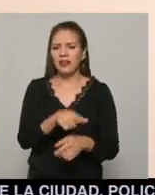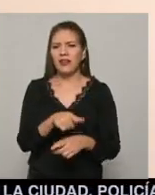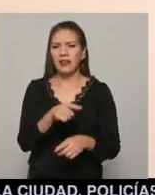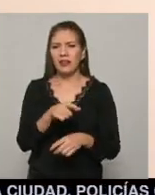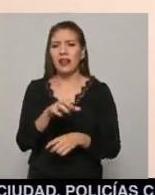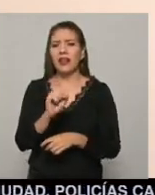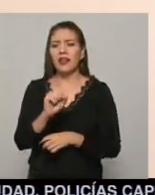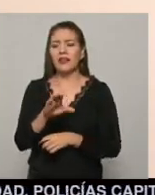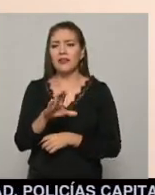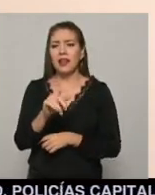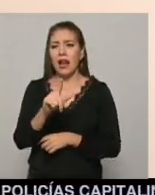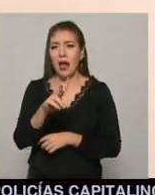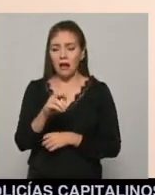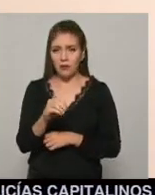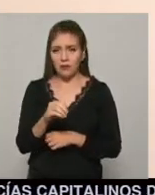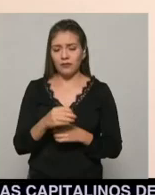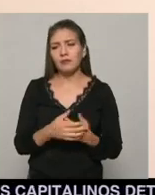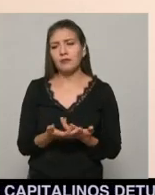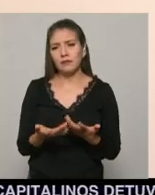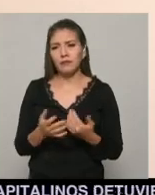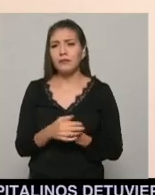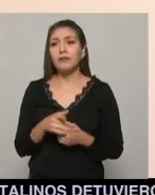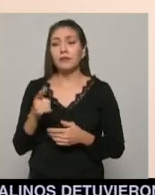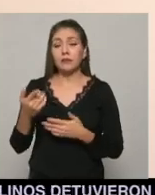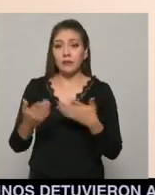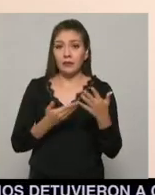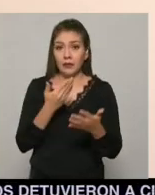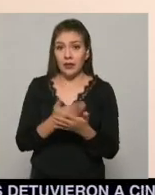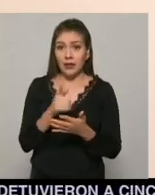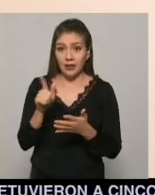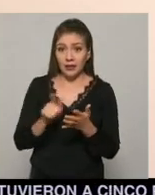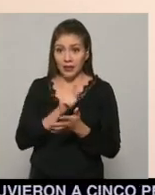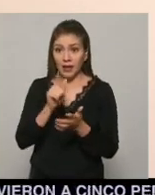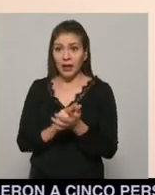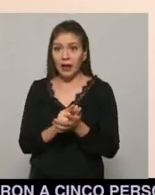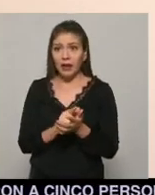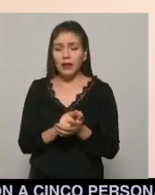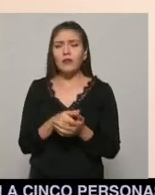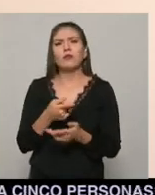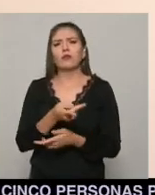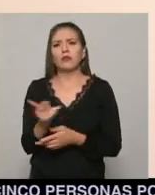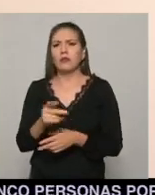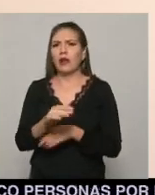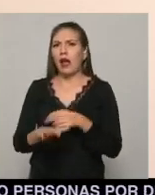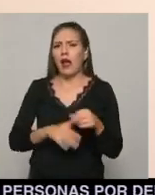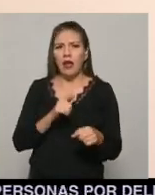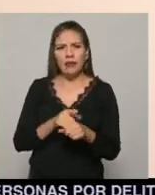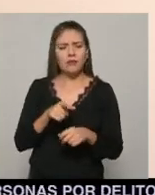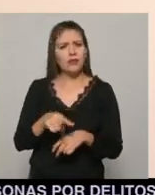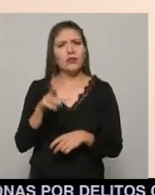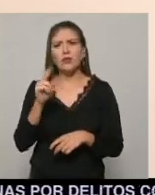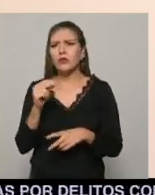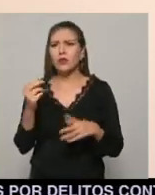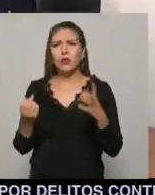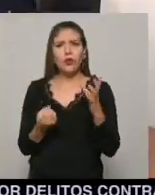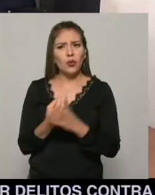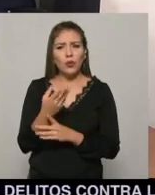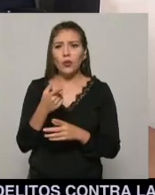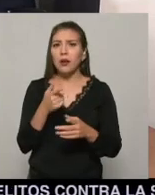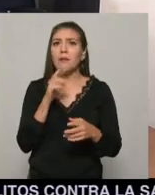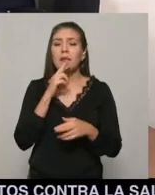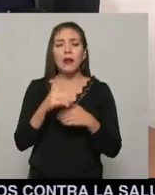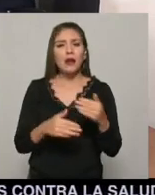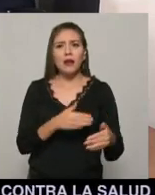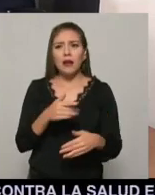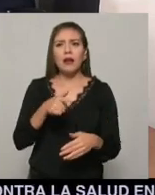ley que está siendo promulgada por un partido de izquierda, ¿qué les espera a los animales? No es para nada innovadora, es un retroceso en muchos sentidos